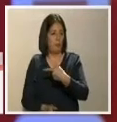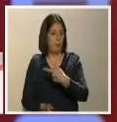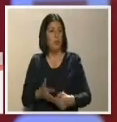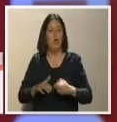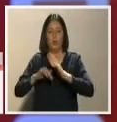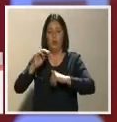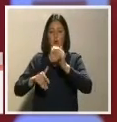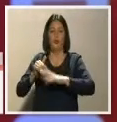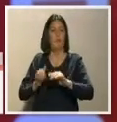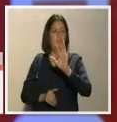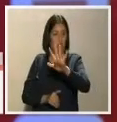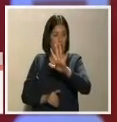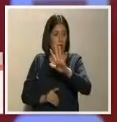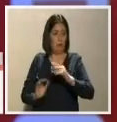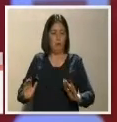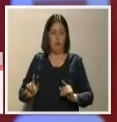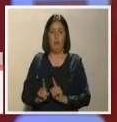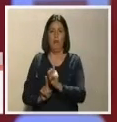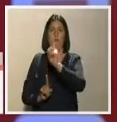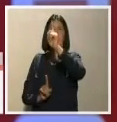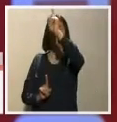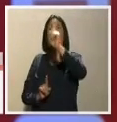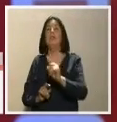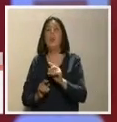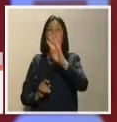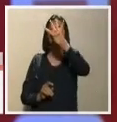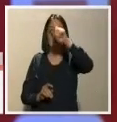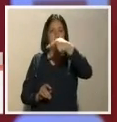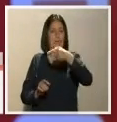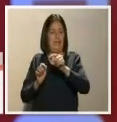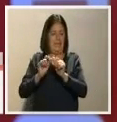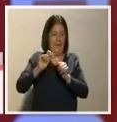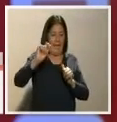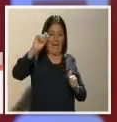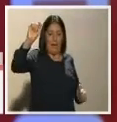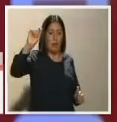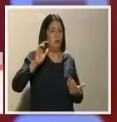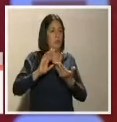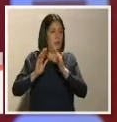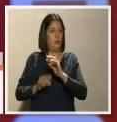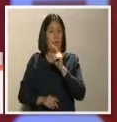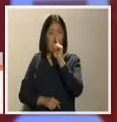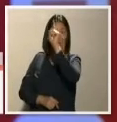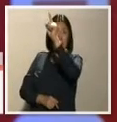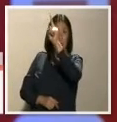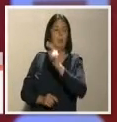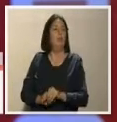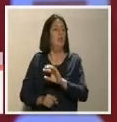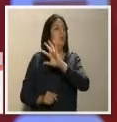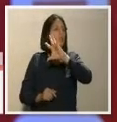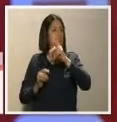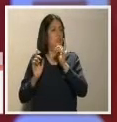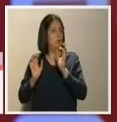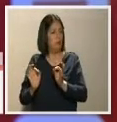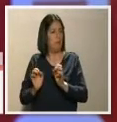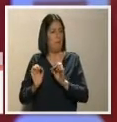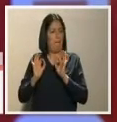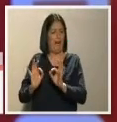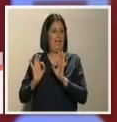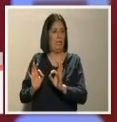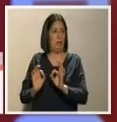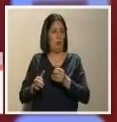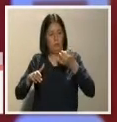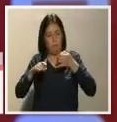Construiremos 5 cárceles arriba de 4.000 metros de altura, lejos de las ciudades, y ahí enviaremos a los delincuentes más peligrosos, a